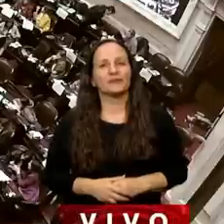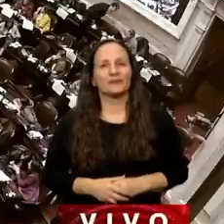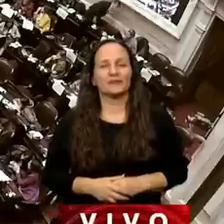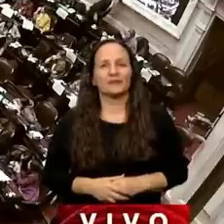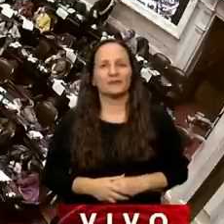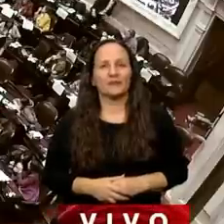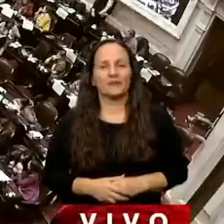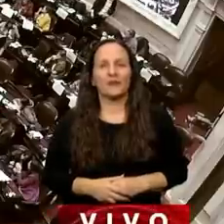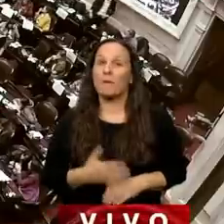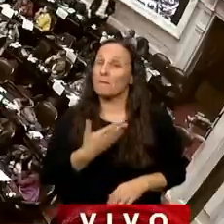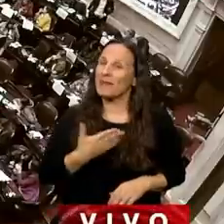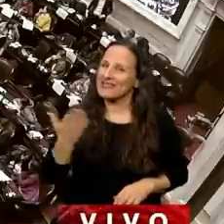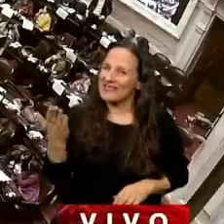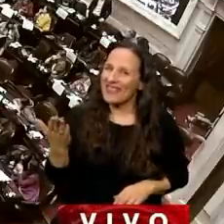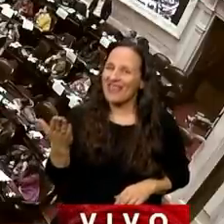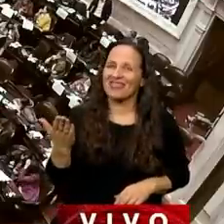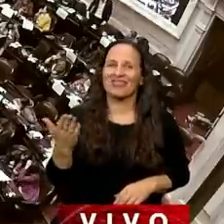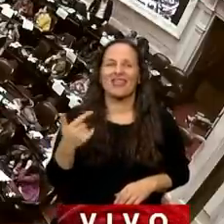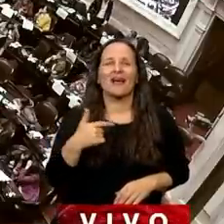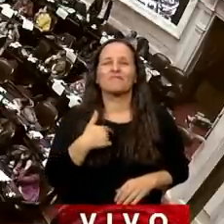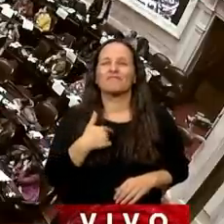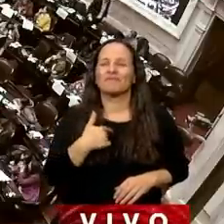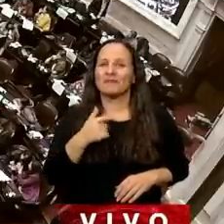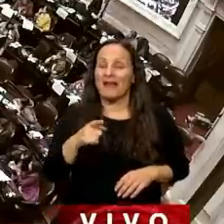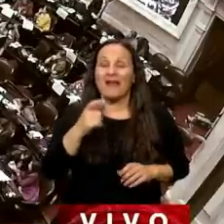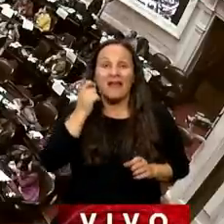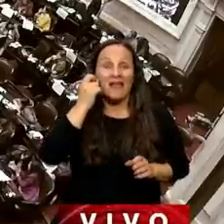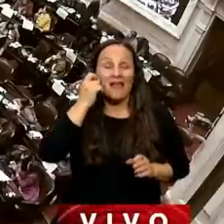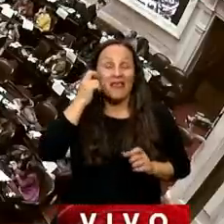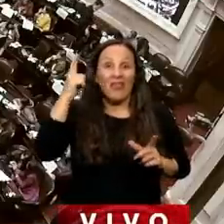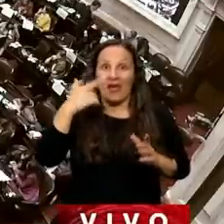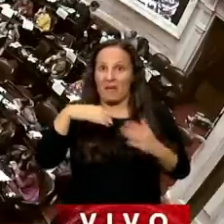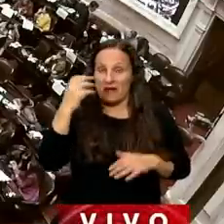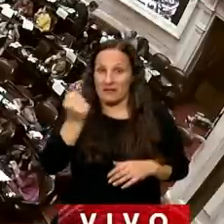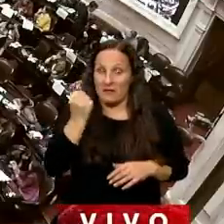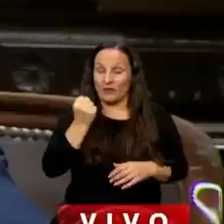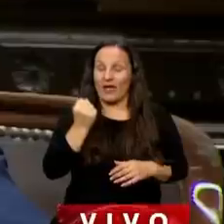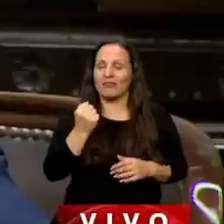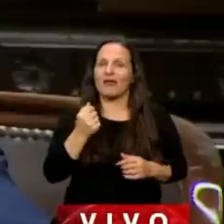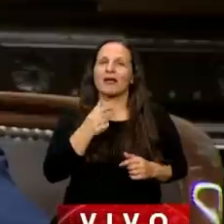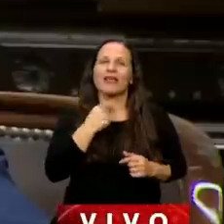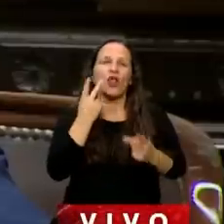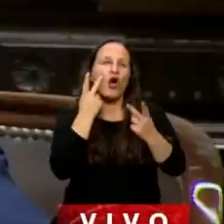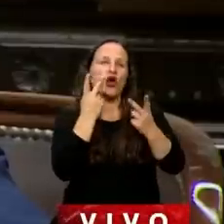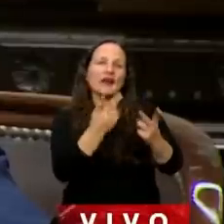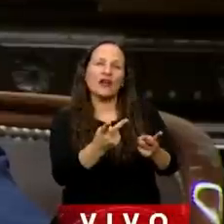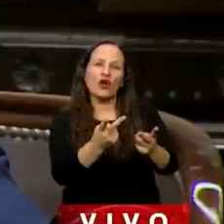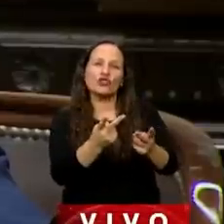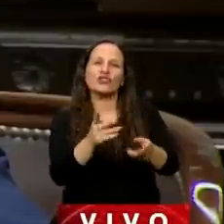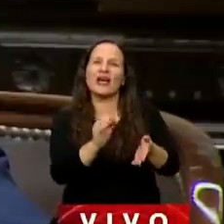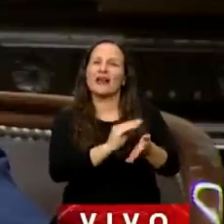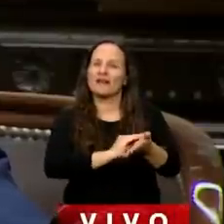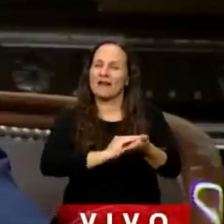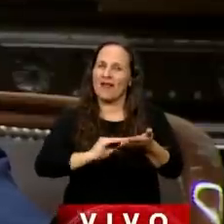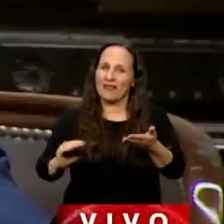Presidenta, antes de desarrollar las ideas centrales, quiero hacer un reconocimiento a la tarea del diputado Jetlin y a